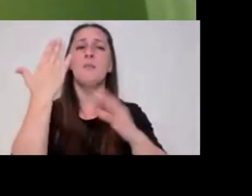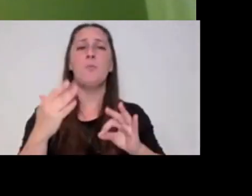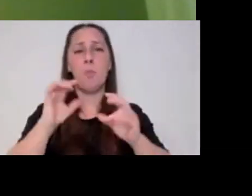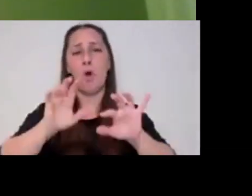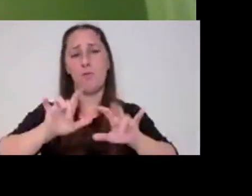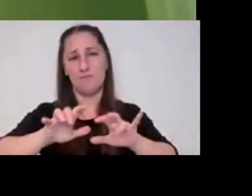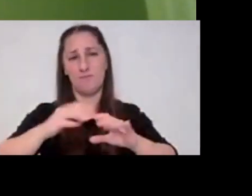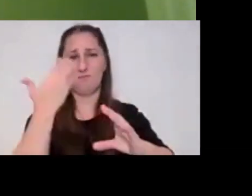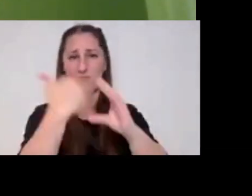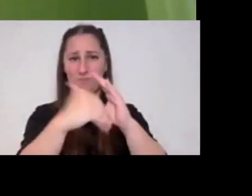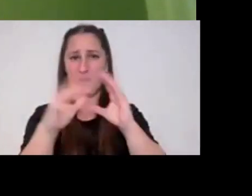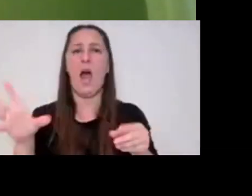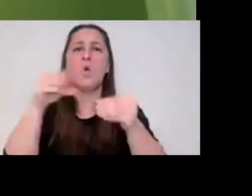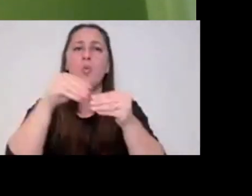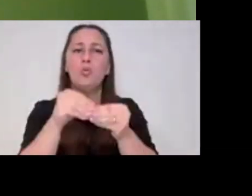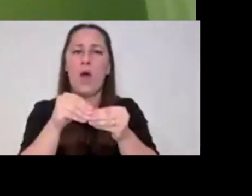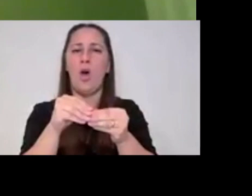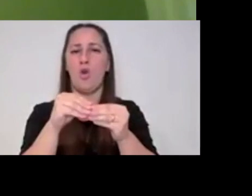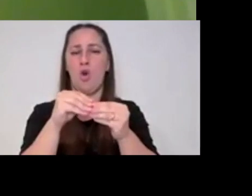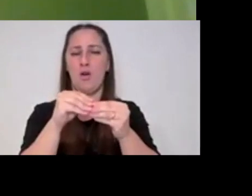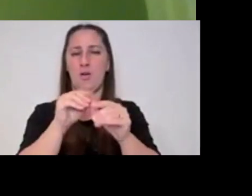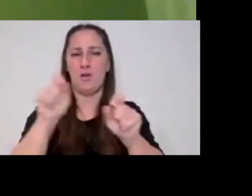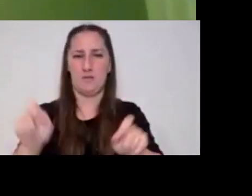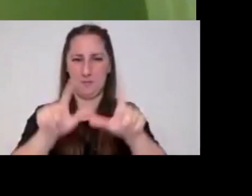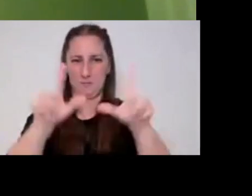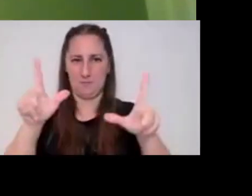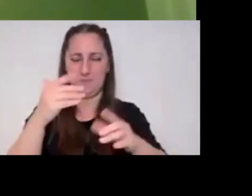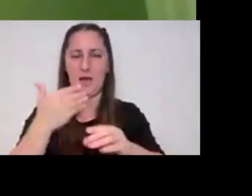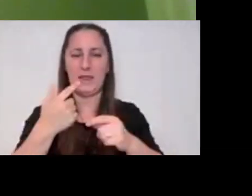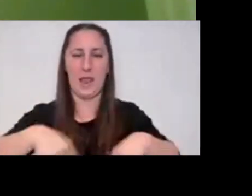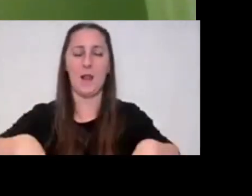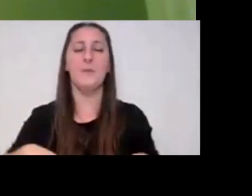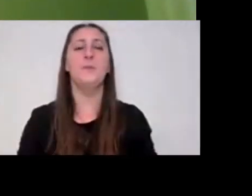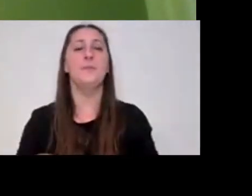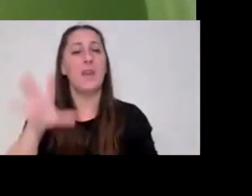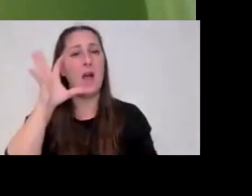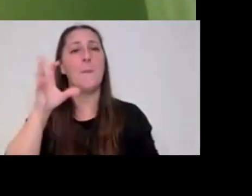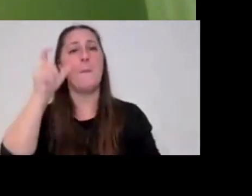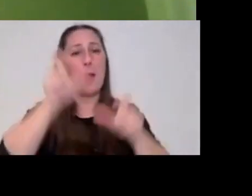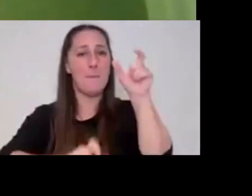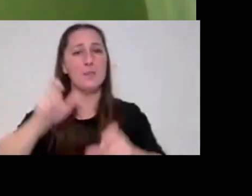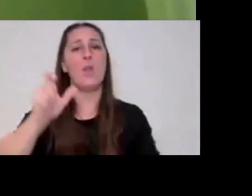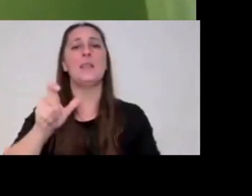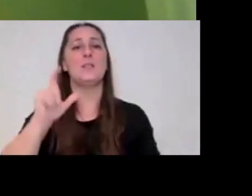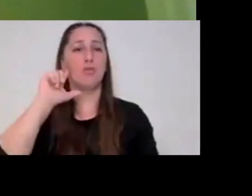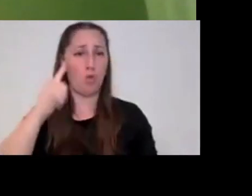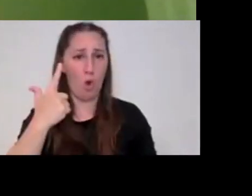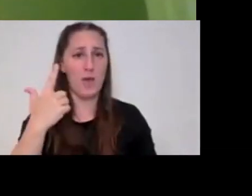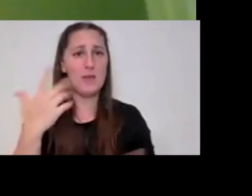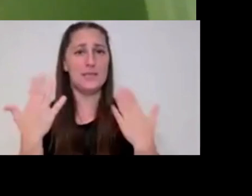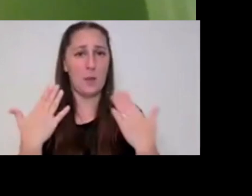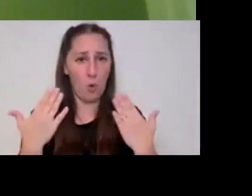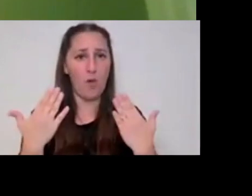con el material, como les mencioné recién. Por último, también recordarles que es una charla apto hipoacúsicos, los cuales contamos